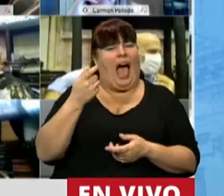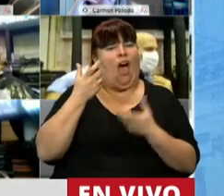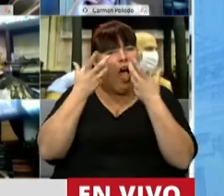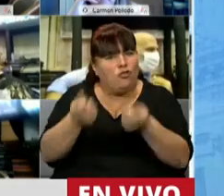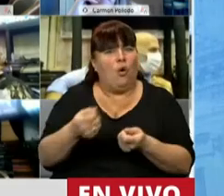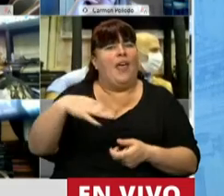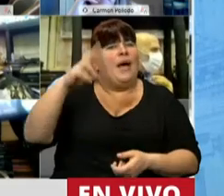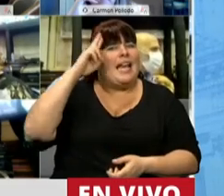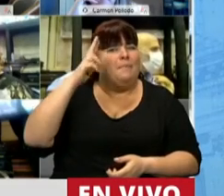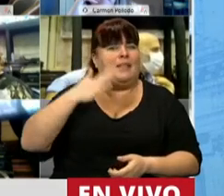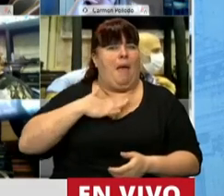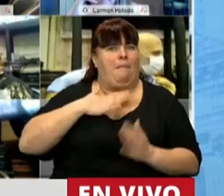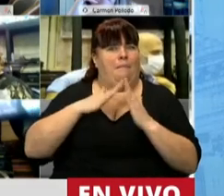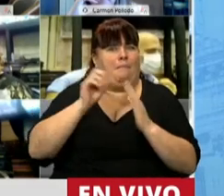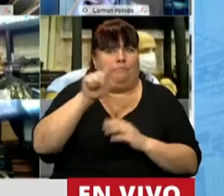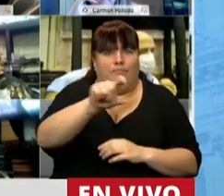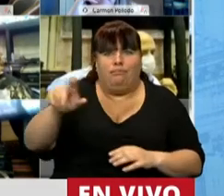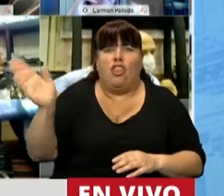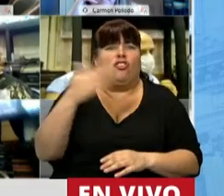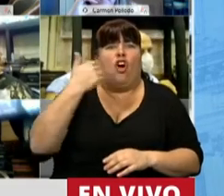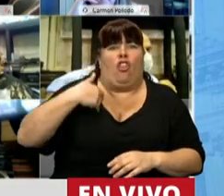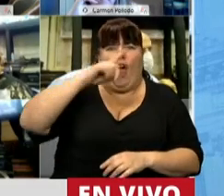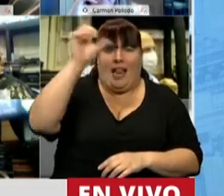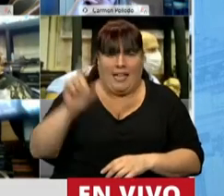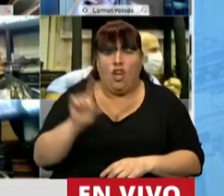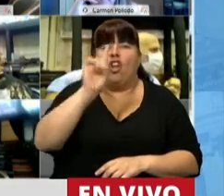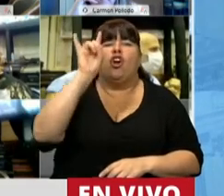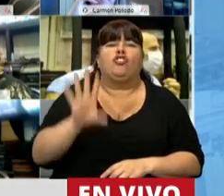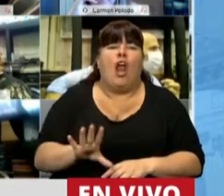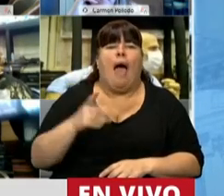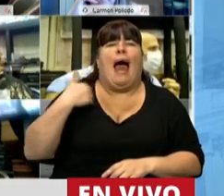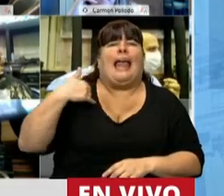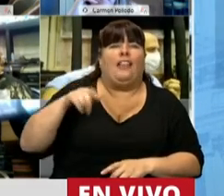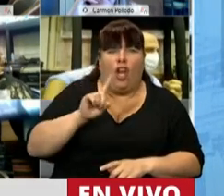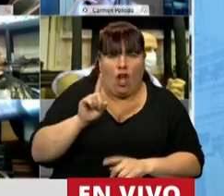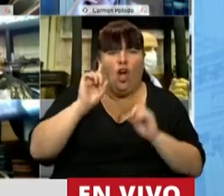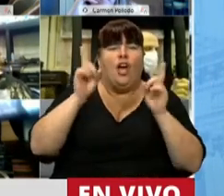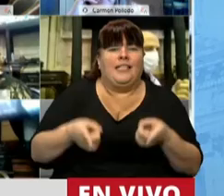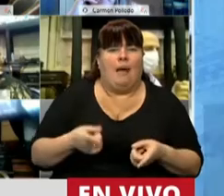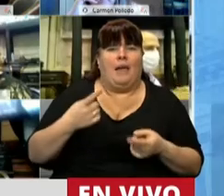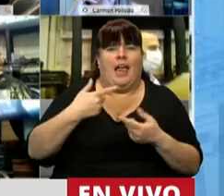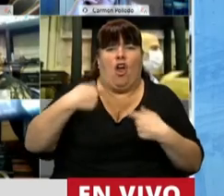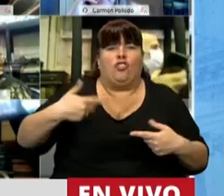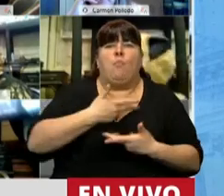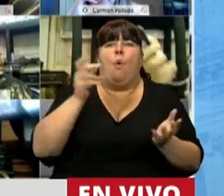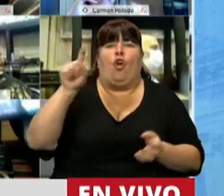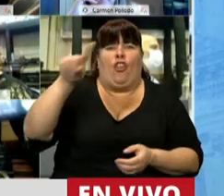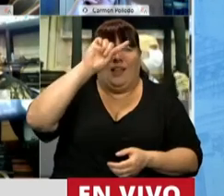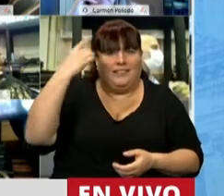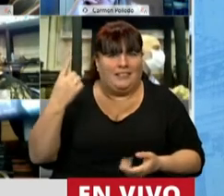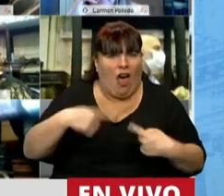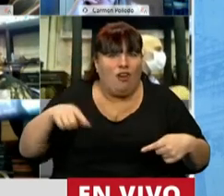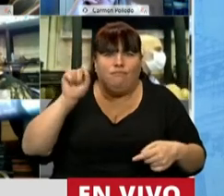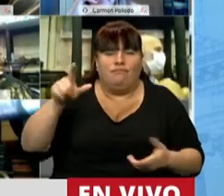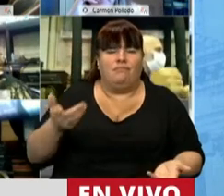presente respetando la propiedad privada de todos los argentinos, pero no solamente de los argentinos, sino los bienes públicos del Estado.